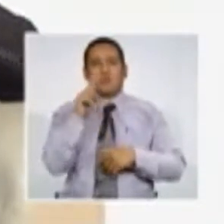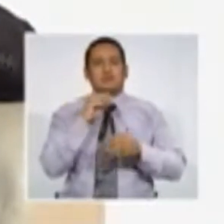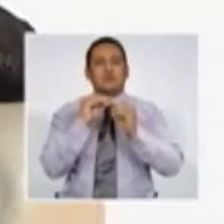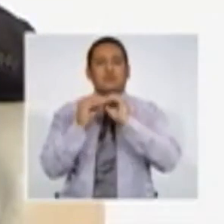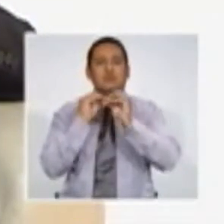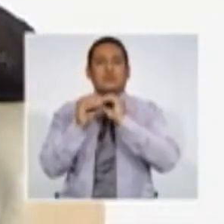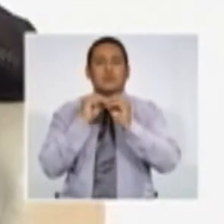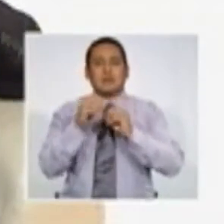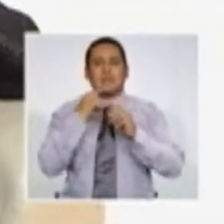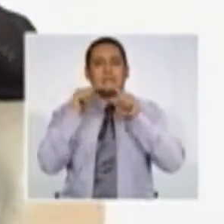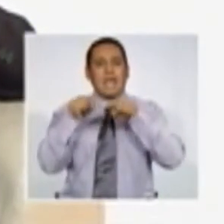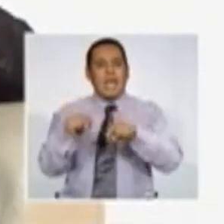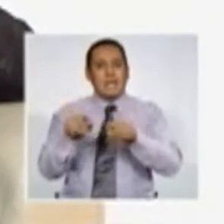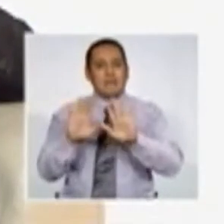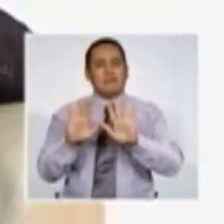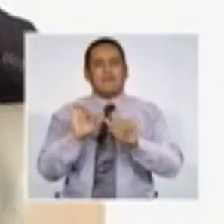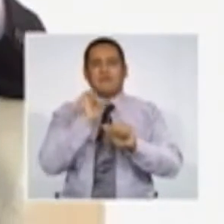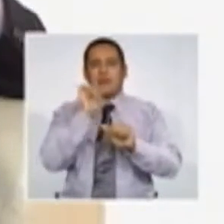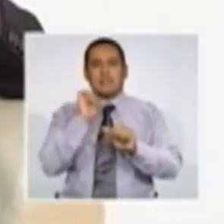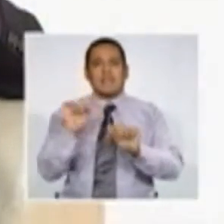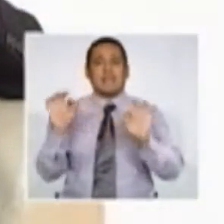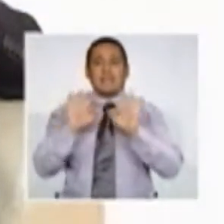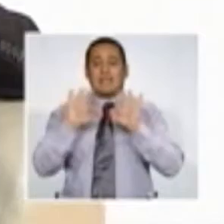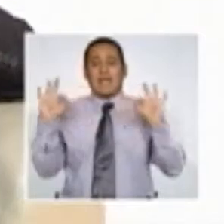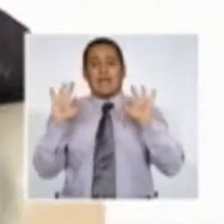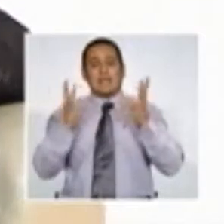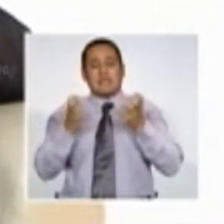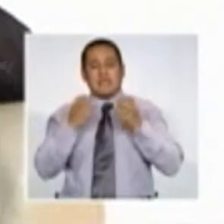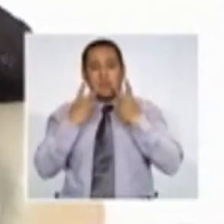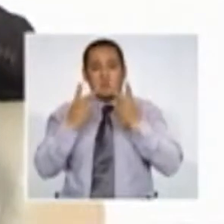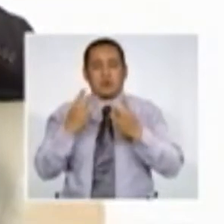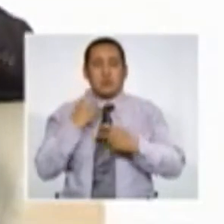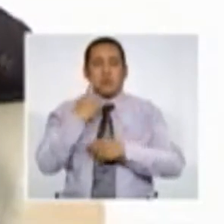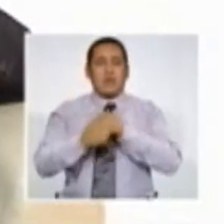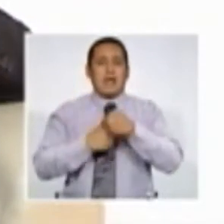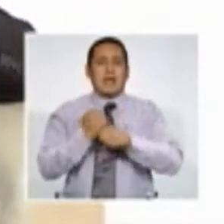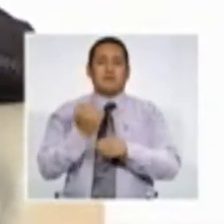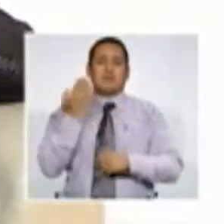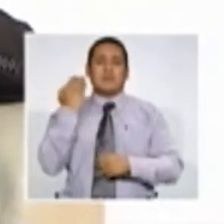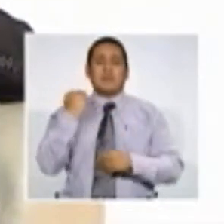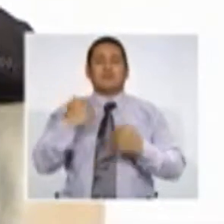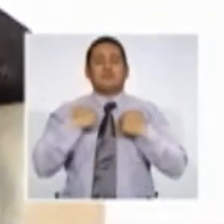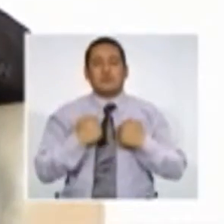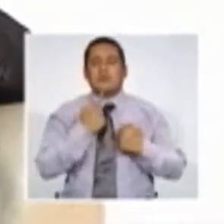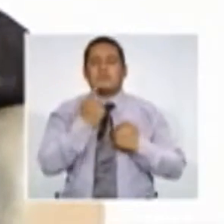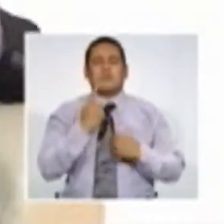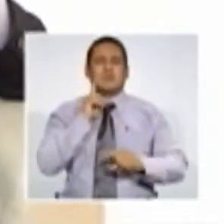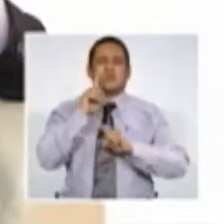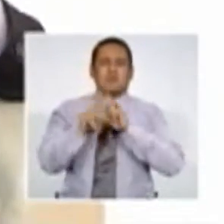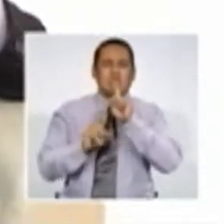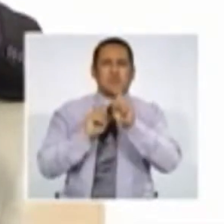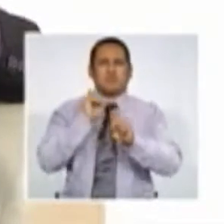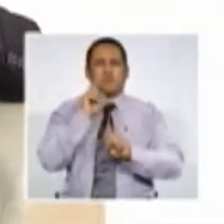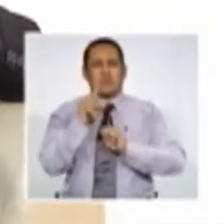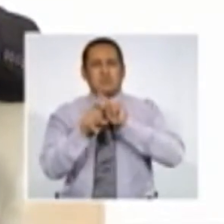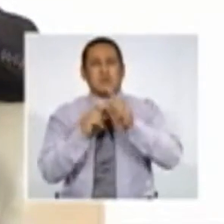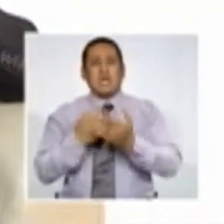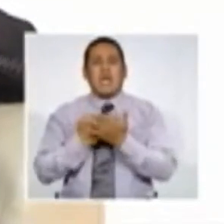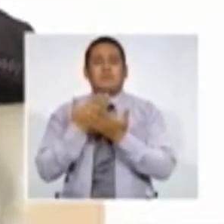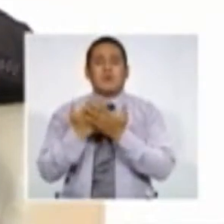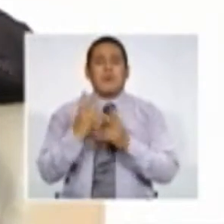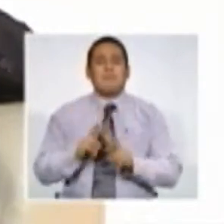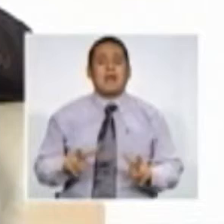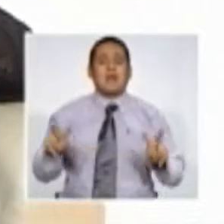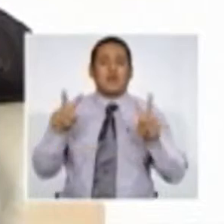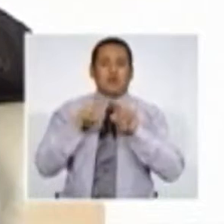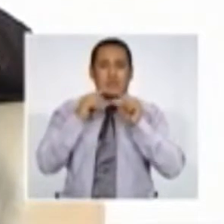no ha sido regulado, que está ahí y que nadie ha querido meterse, ¿no? Ya el año pasado yo estaba cuestionando